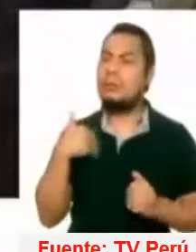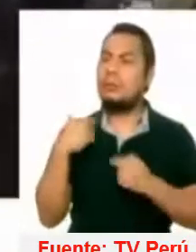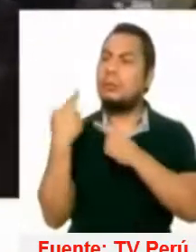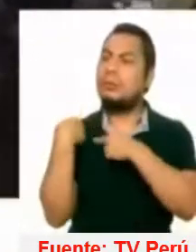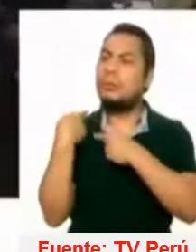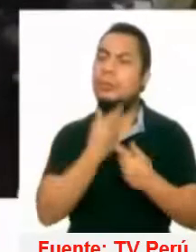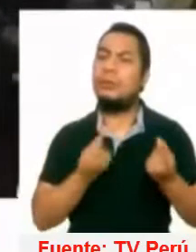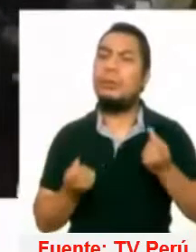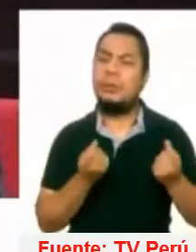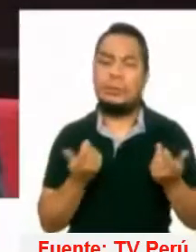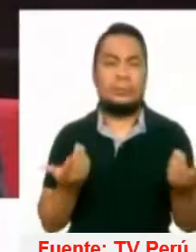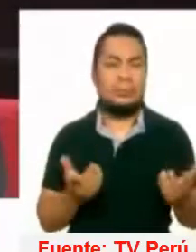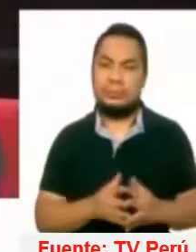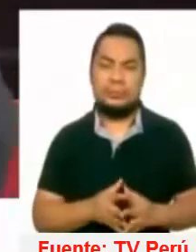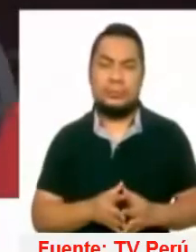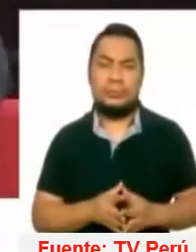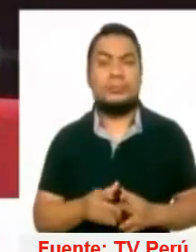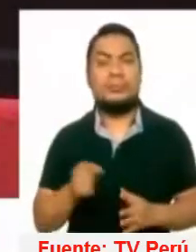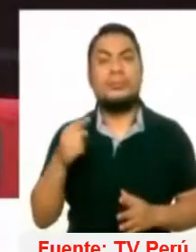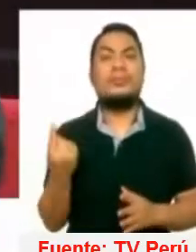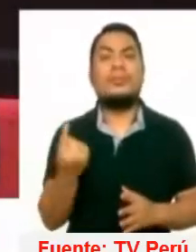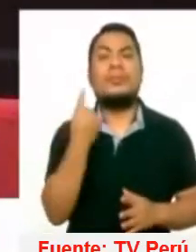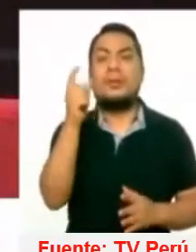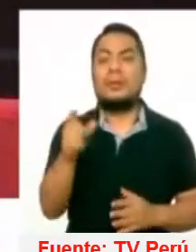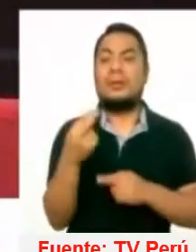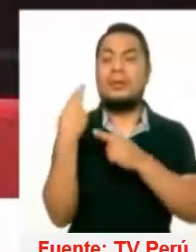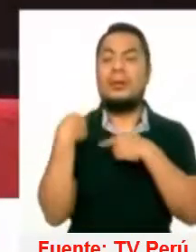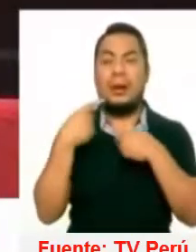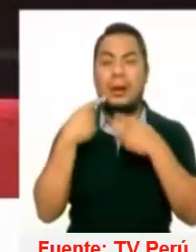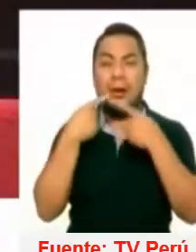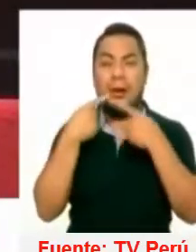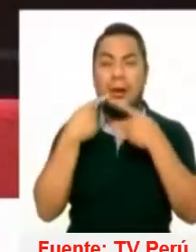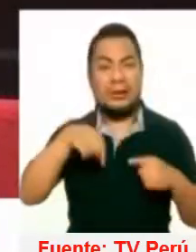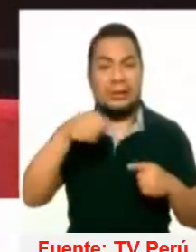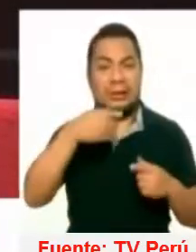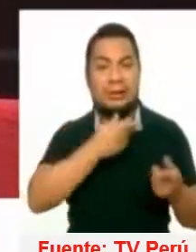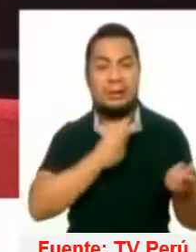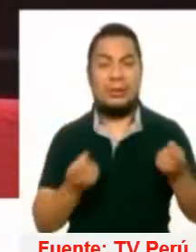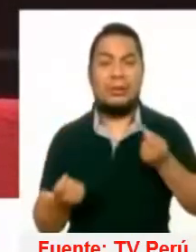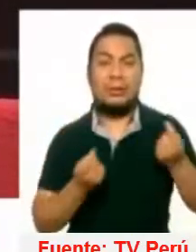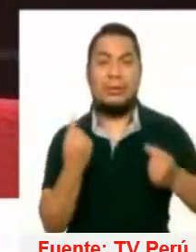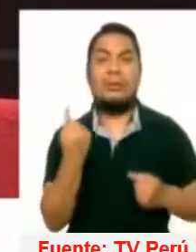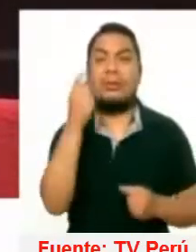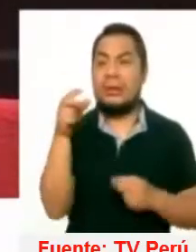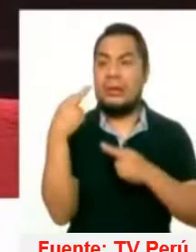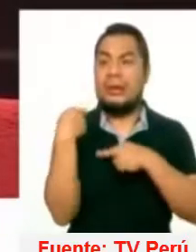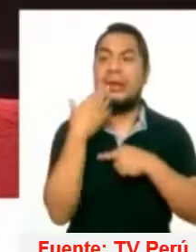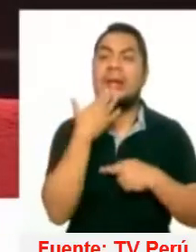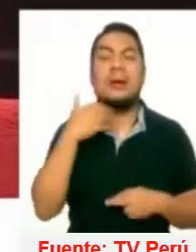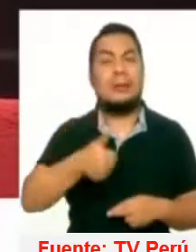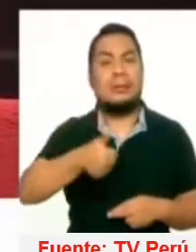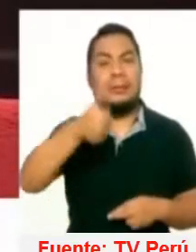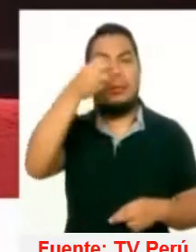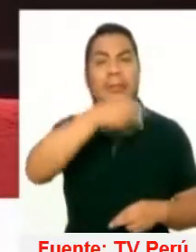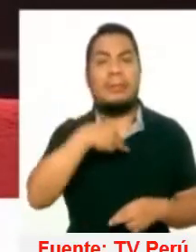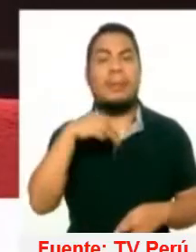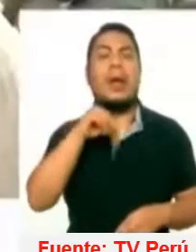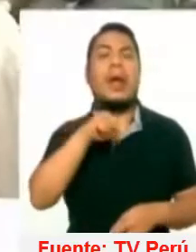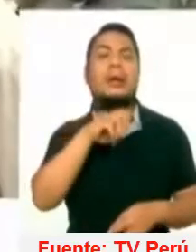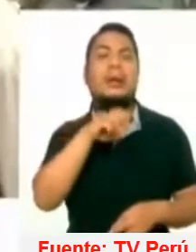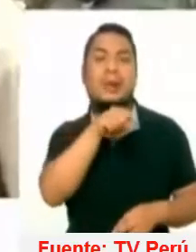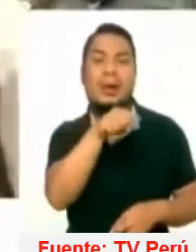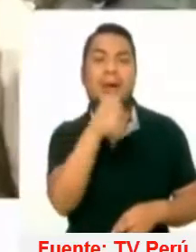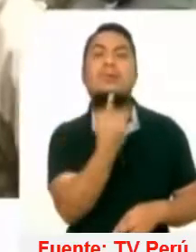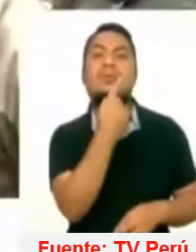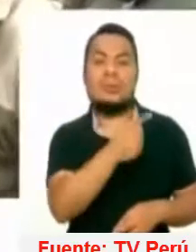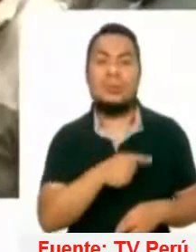diciendo que son voceros del gobierno. Acá el vocero de este gobierno es nuestro premier, y que sea a través del